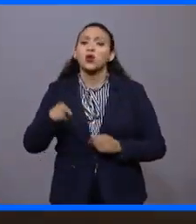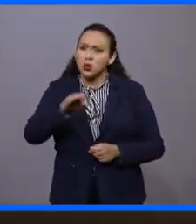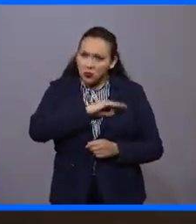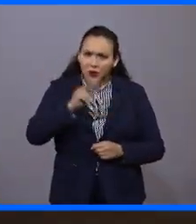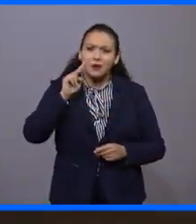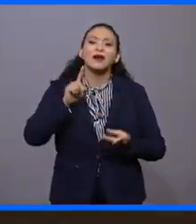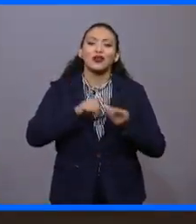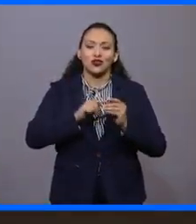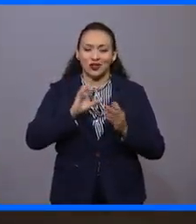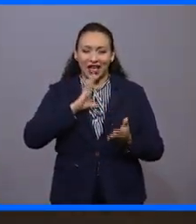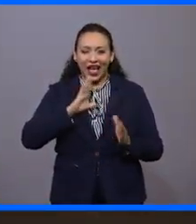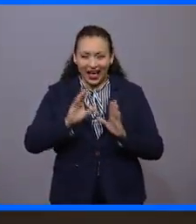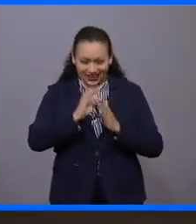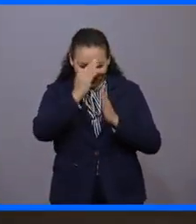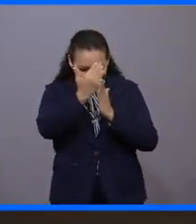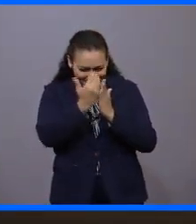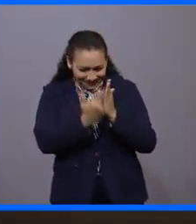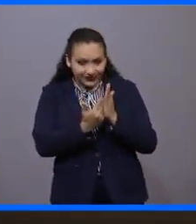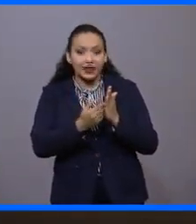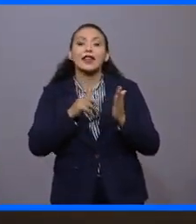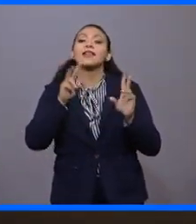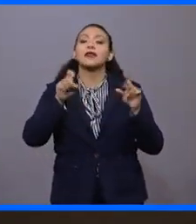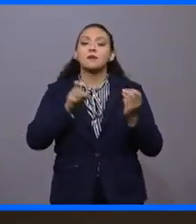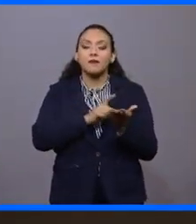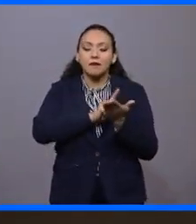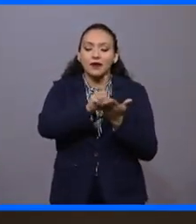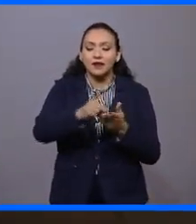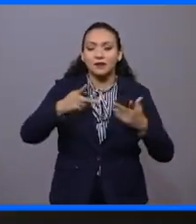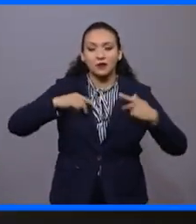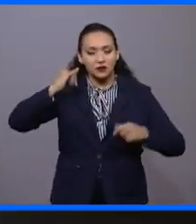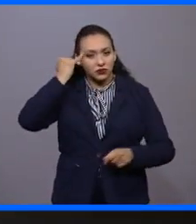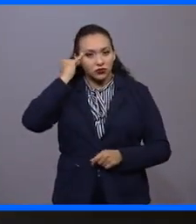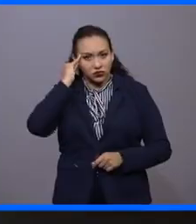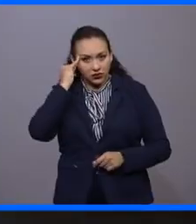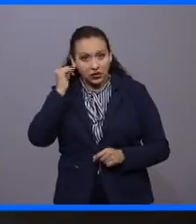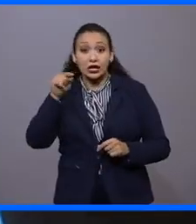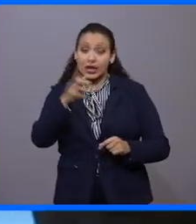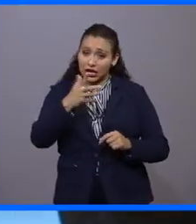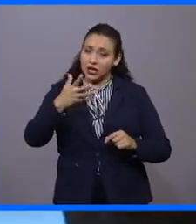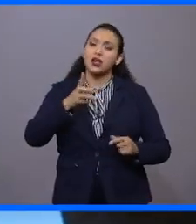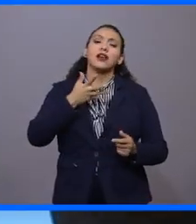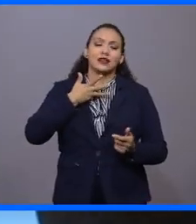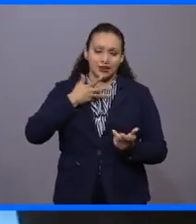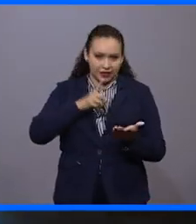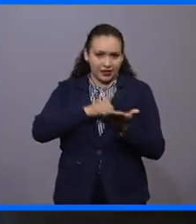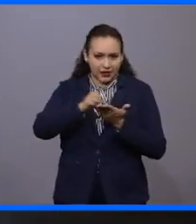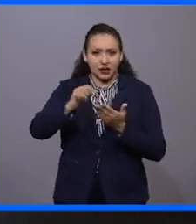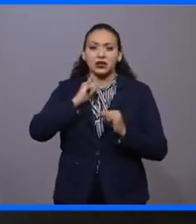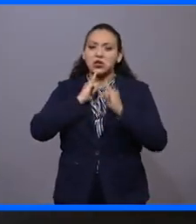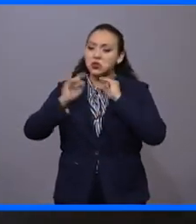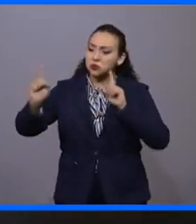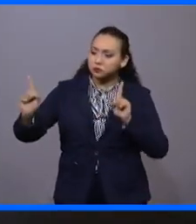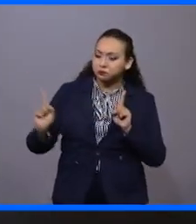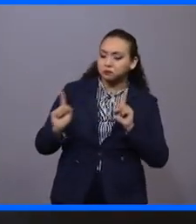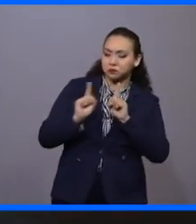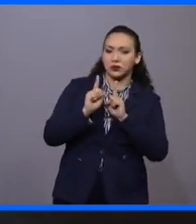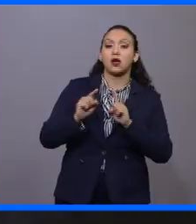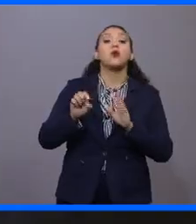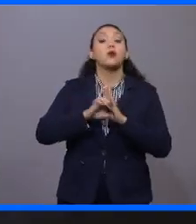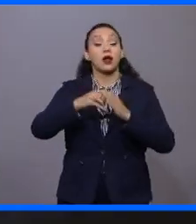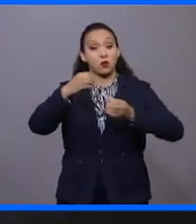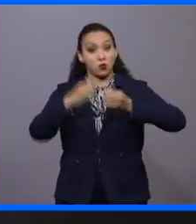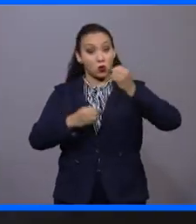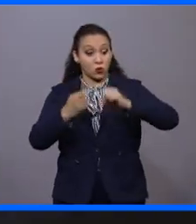en el cuaderno de jurisprudencia Derecho de las personas indígenas a ser asistidas por intérpretes y defensores en juicios